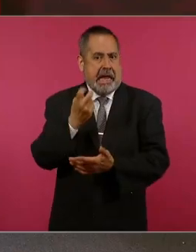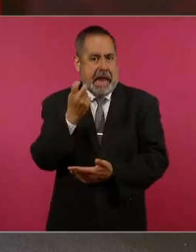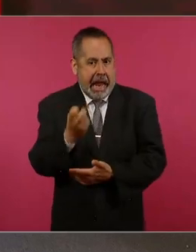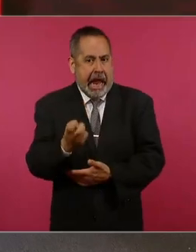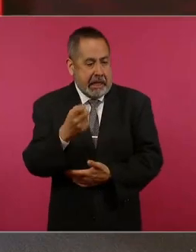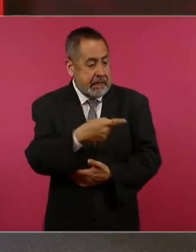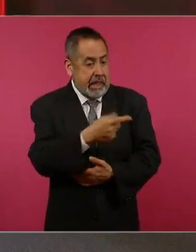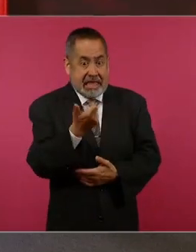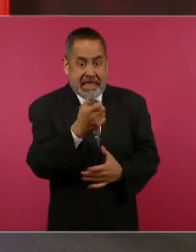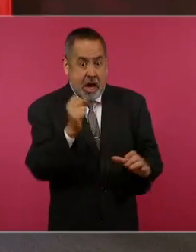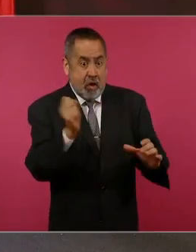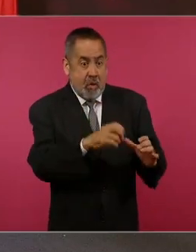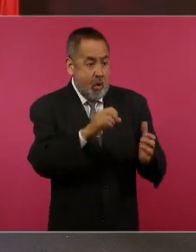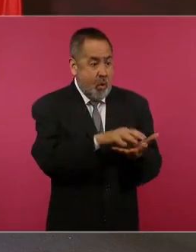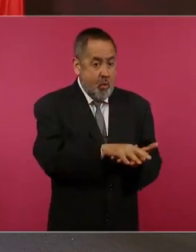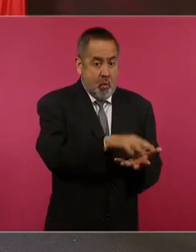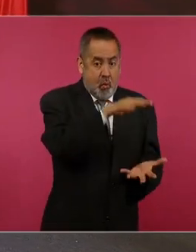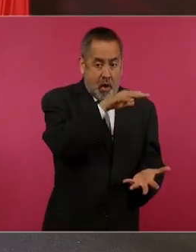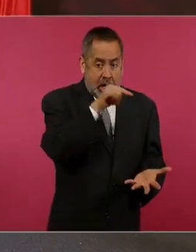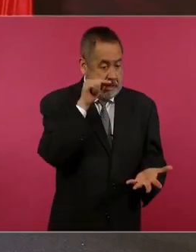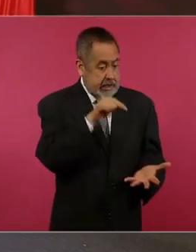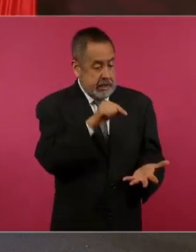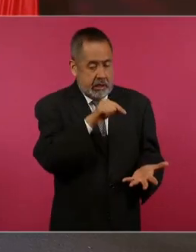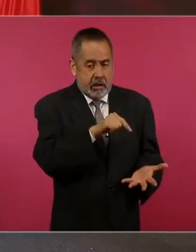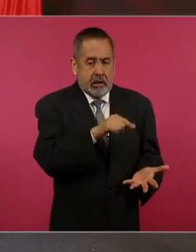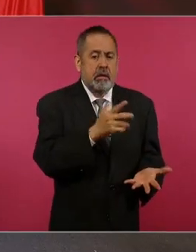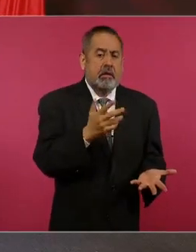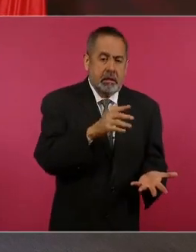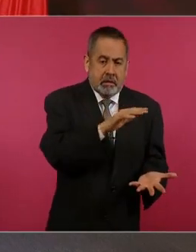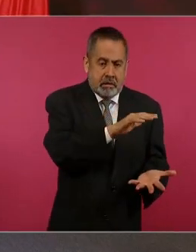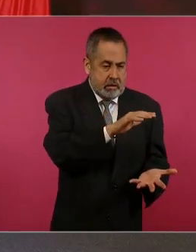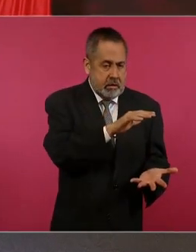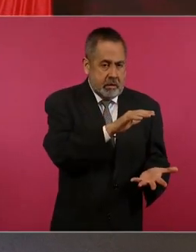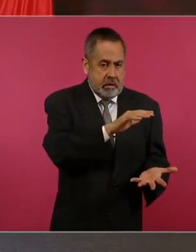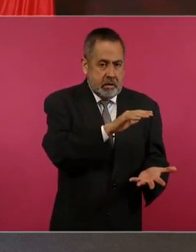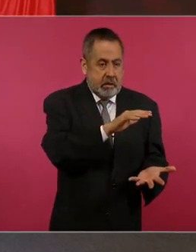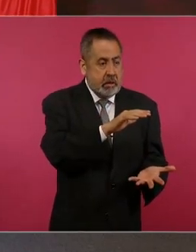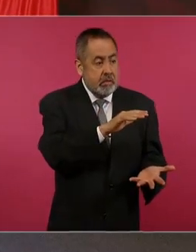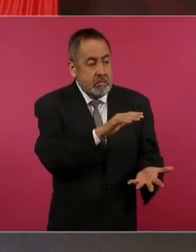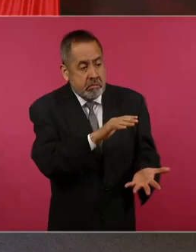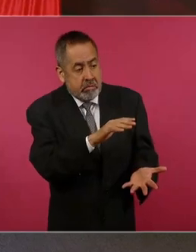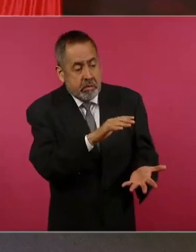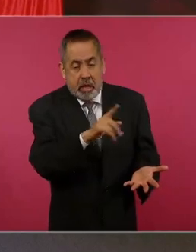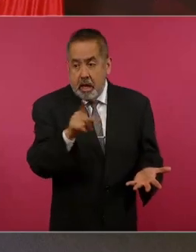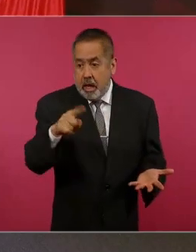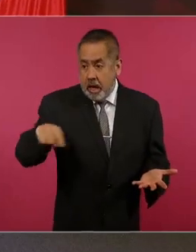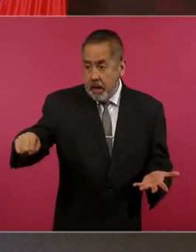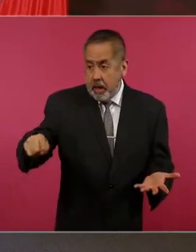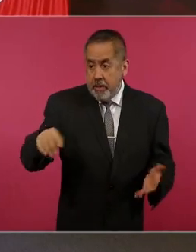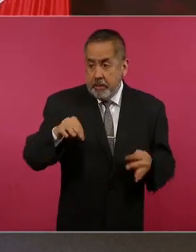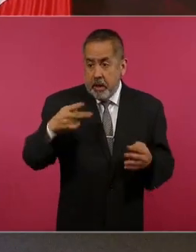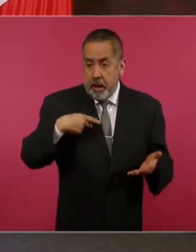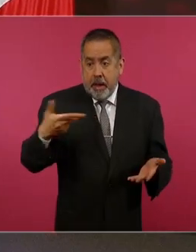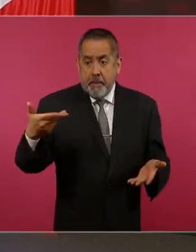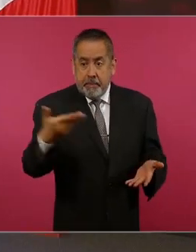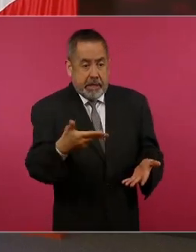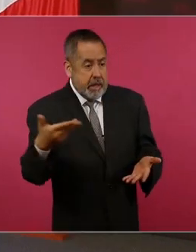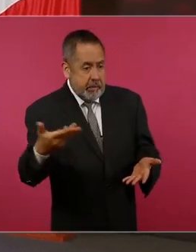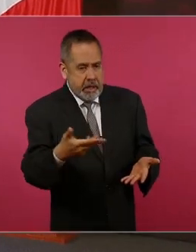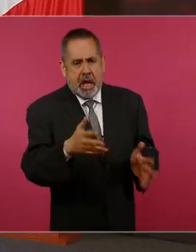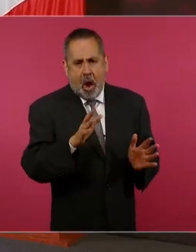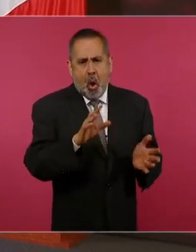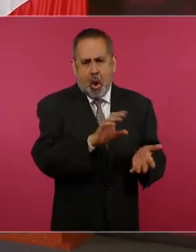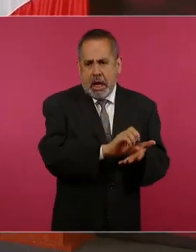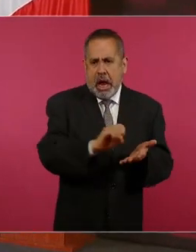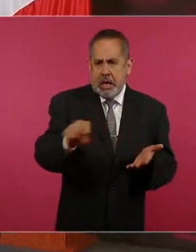fondos, en tanto los reclaman los trabajadores,